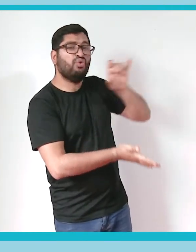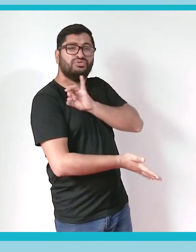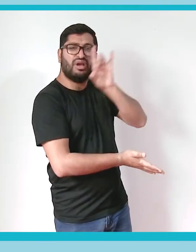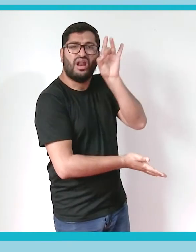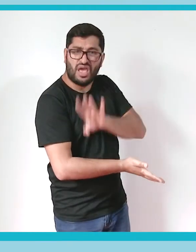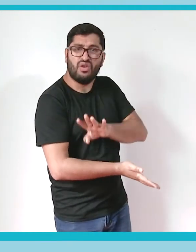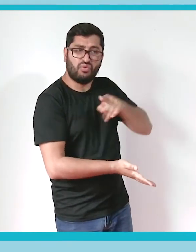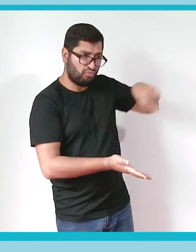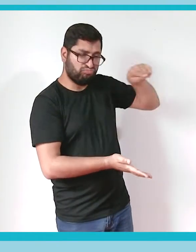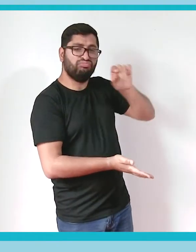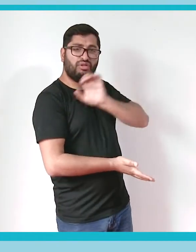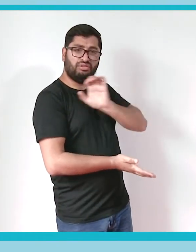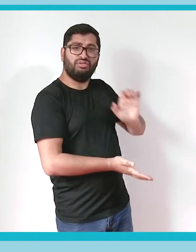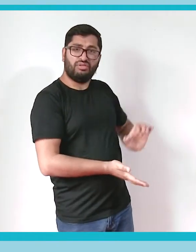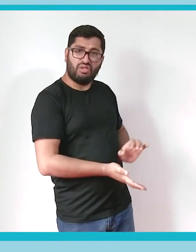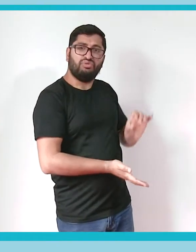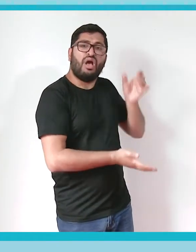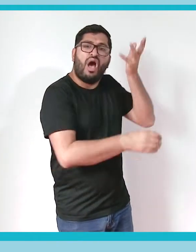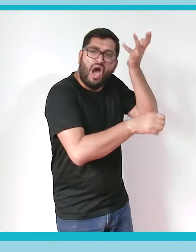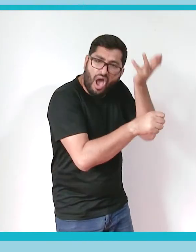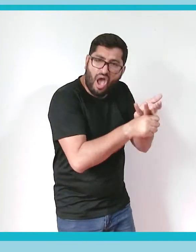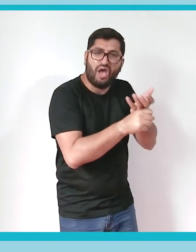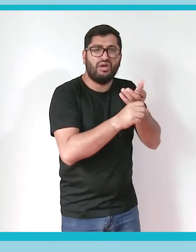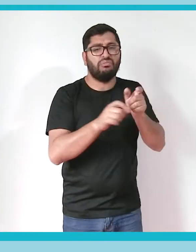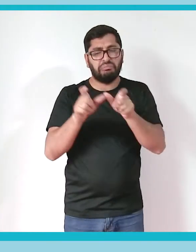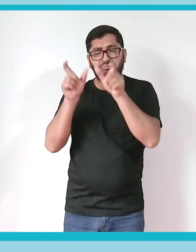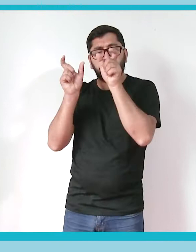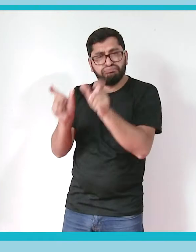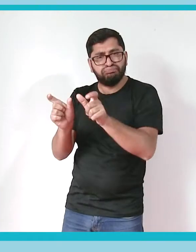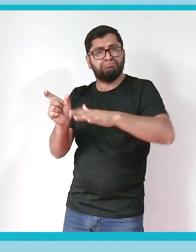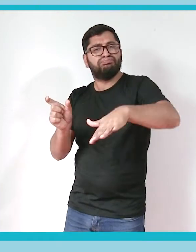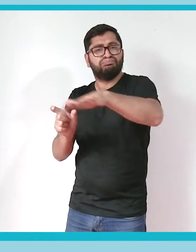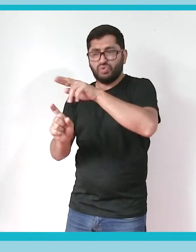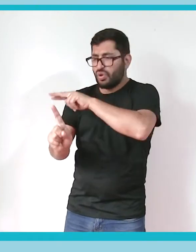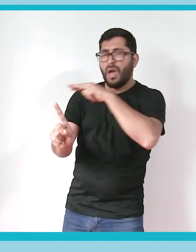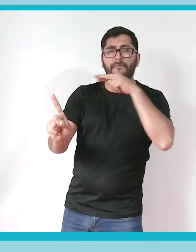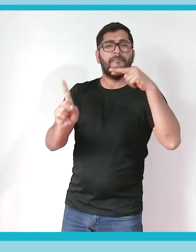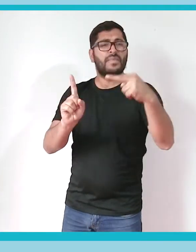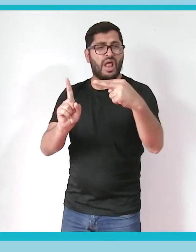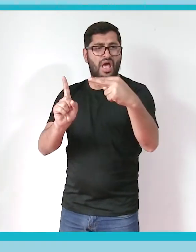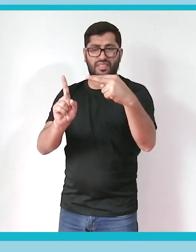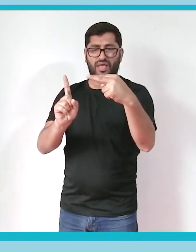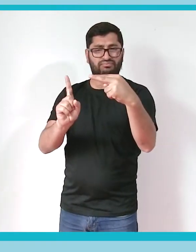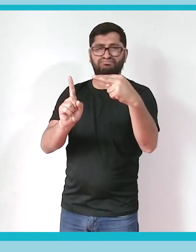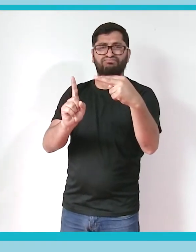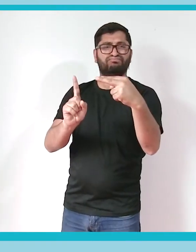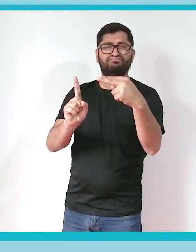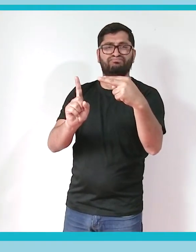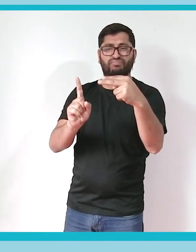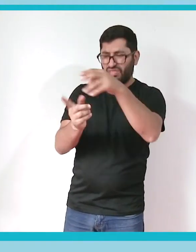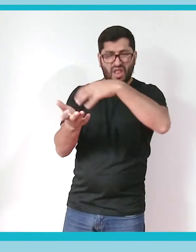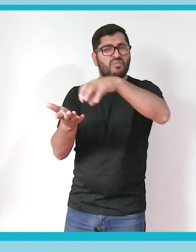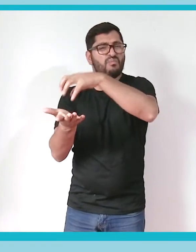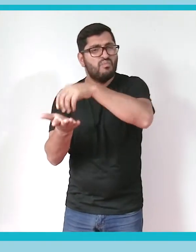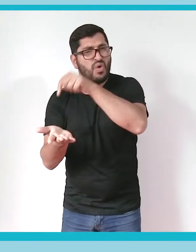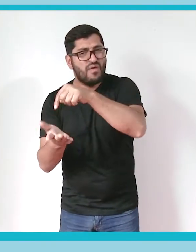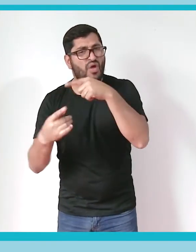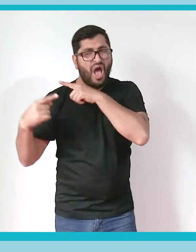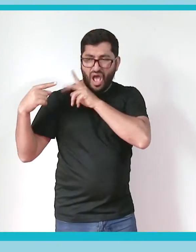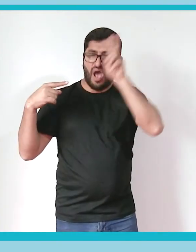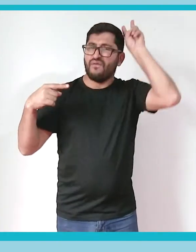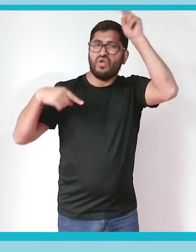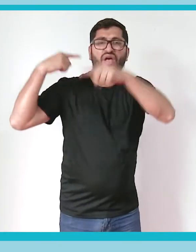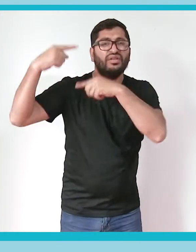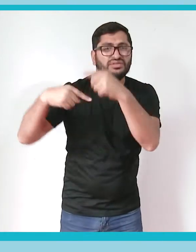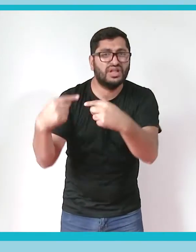afrodescendientes. El Estado de Chile y los gobiernos de Chile han mantenido en la invisibilización al